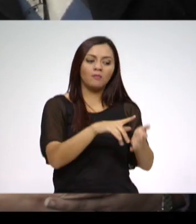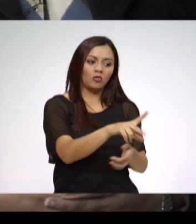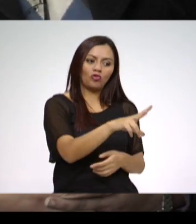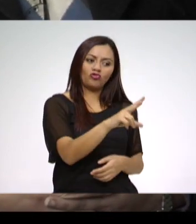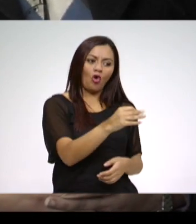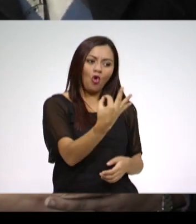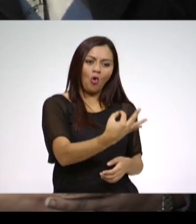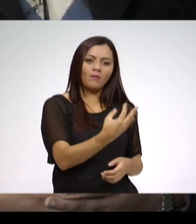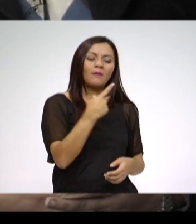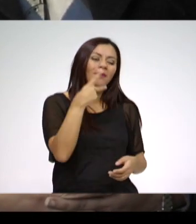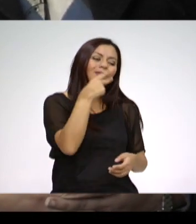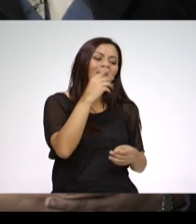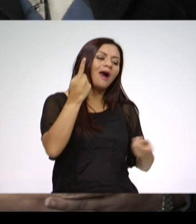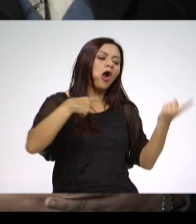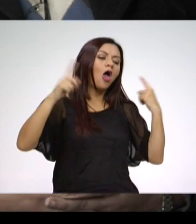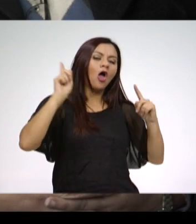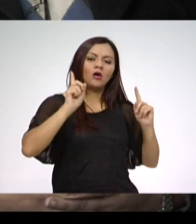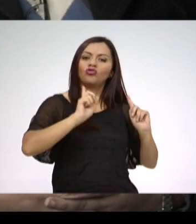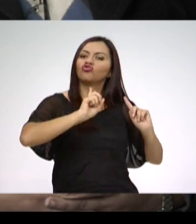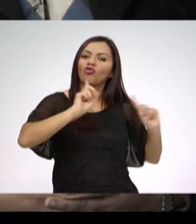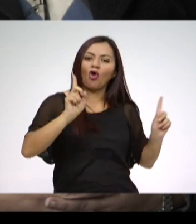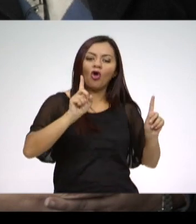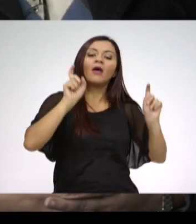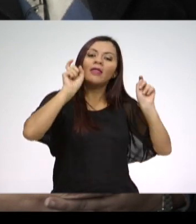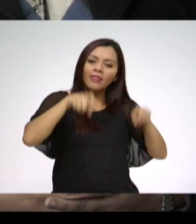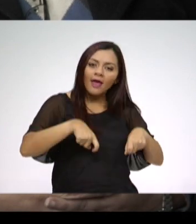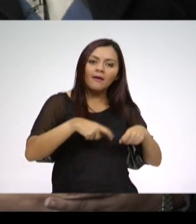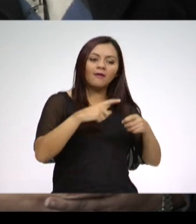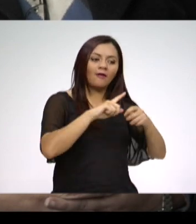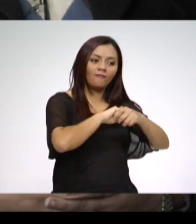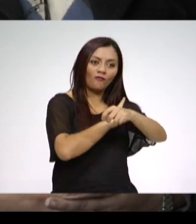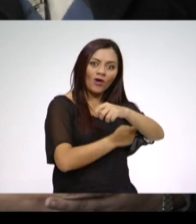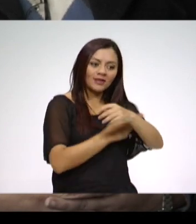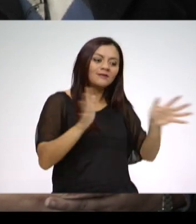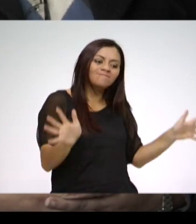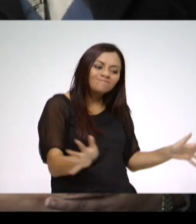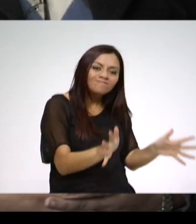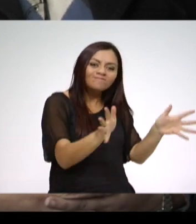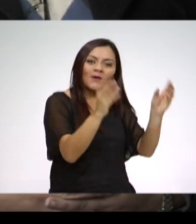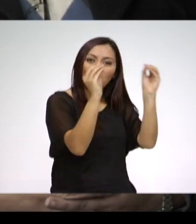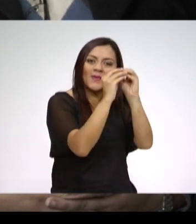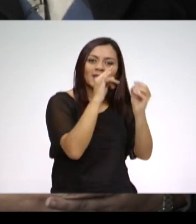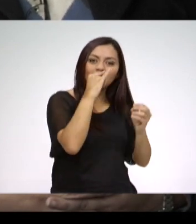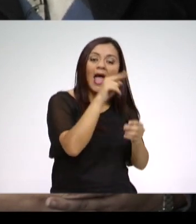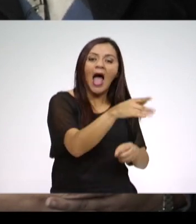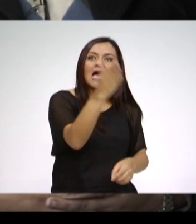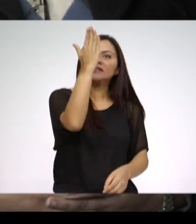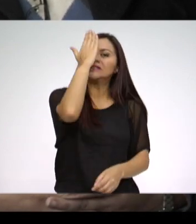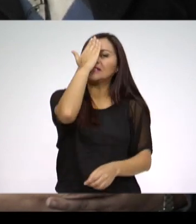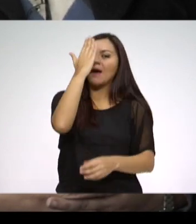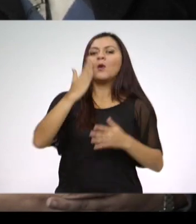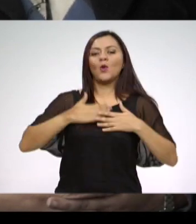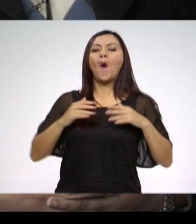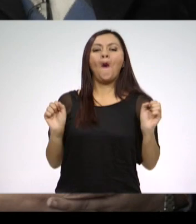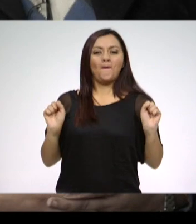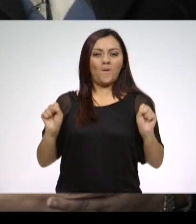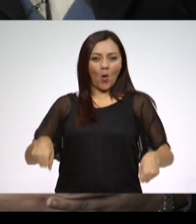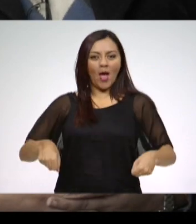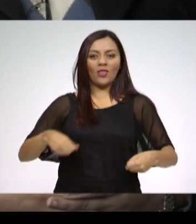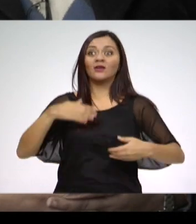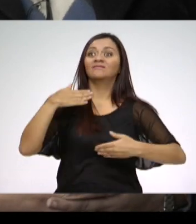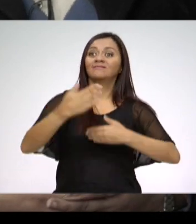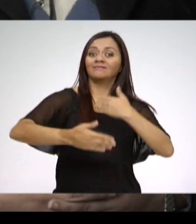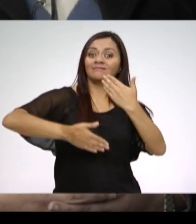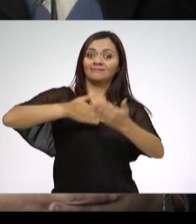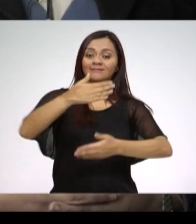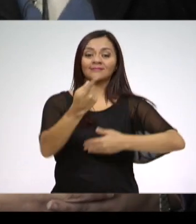inmerecidas, pero destacar las fortalezas que tienen nuestros hijos para que ellos se sepan valiosos y en el momento de que